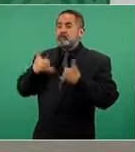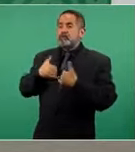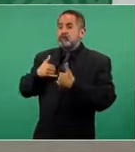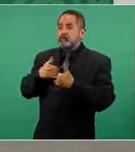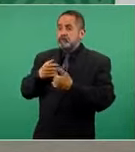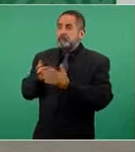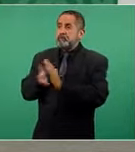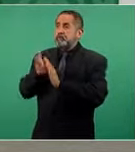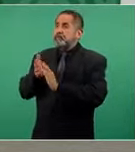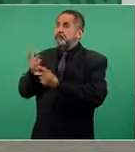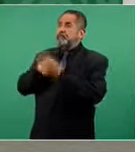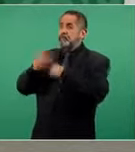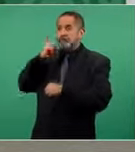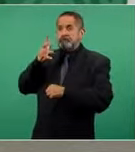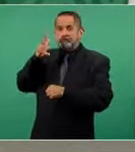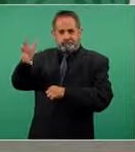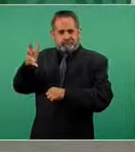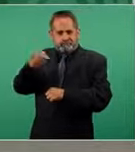Futuro.